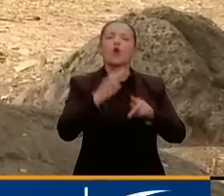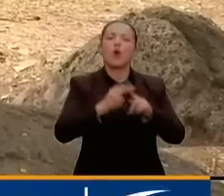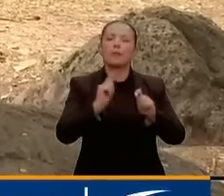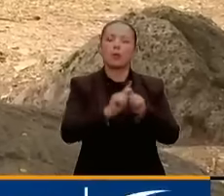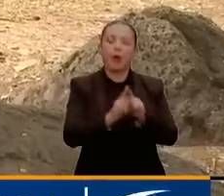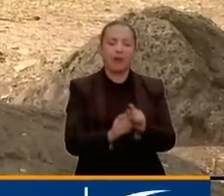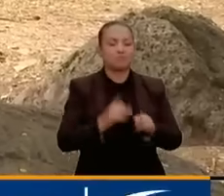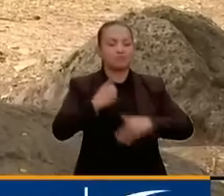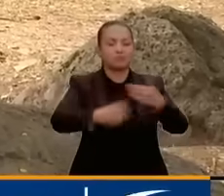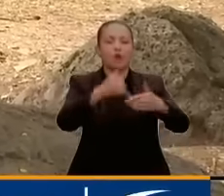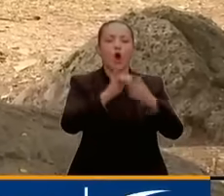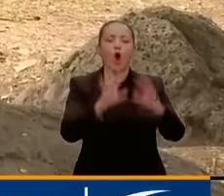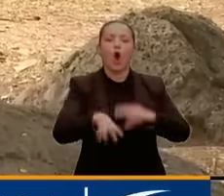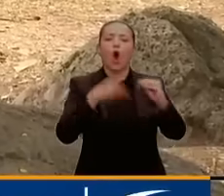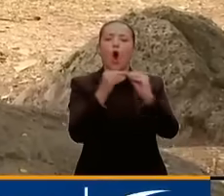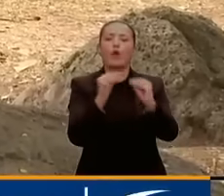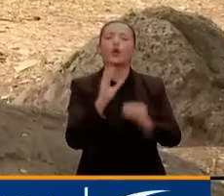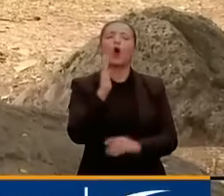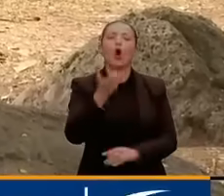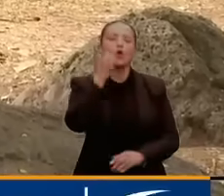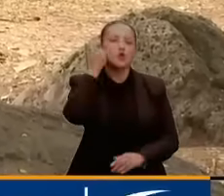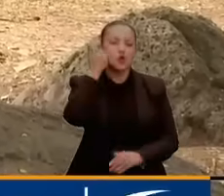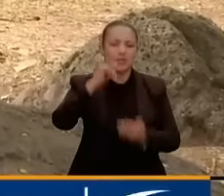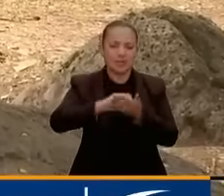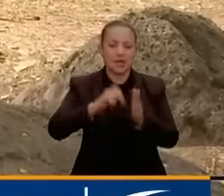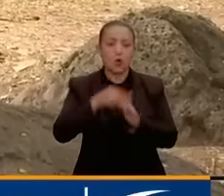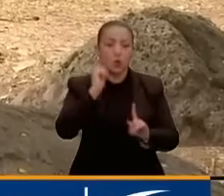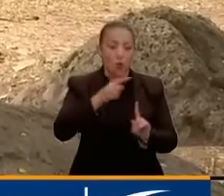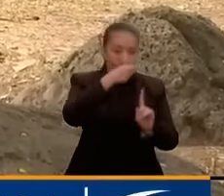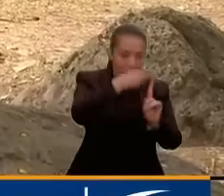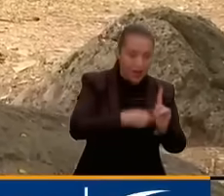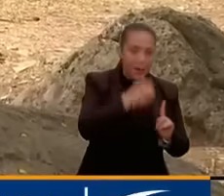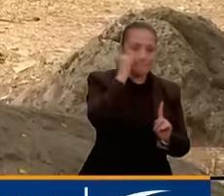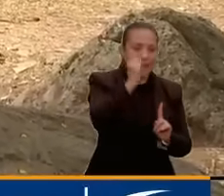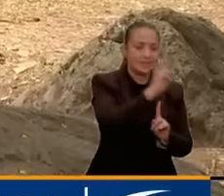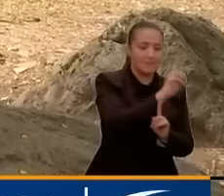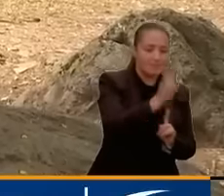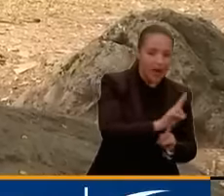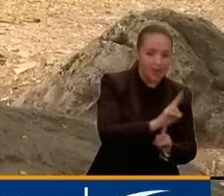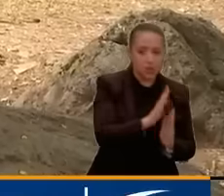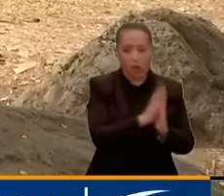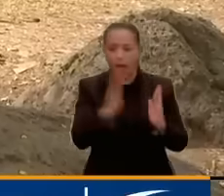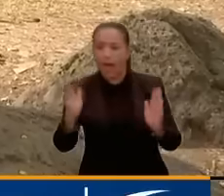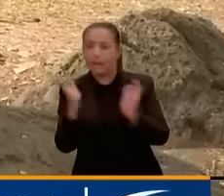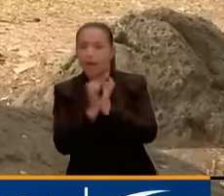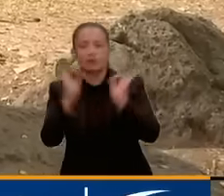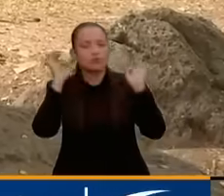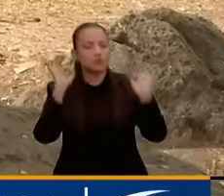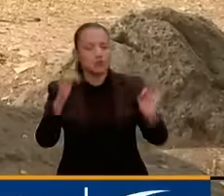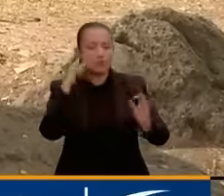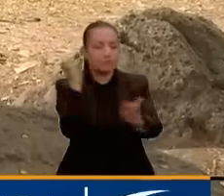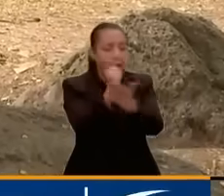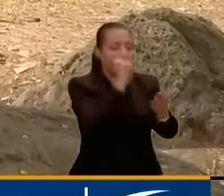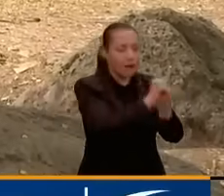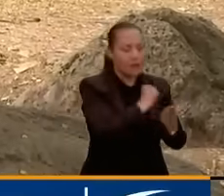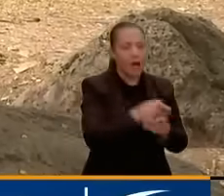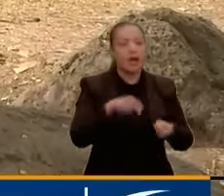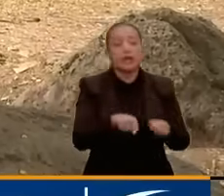de marzo y mayo se presenta aumento de violencia contra la mujer. Se espera que este caso no quede en la impunidad y adelanten